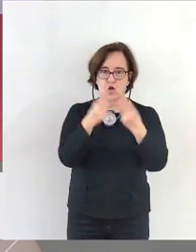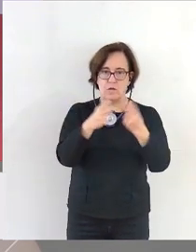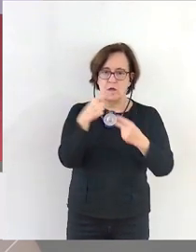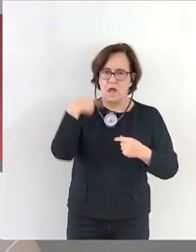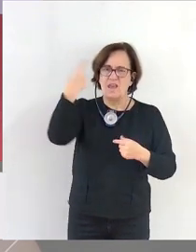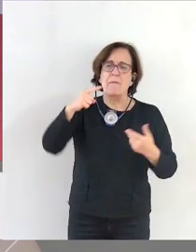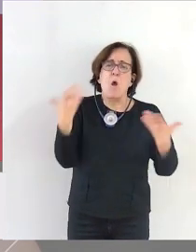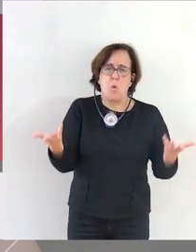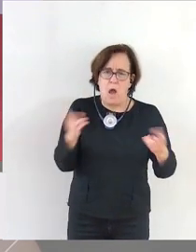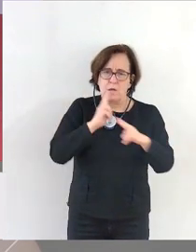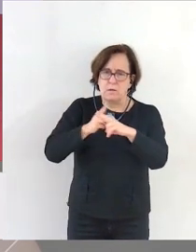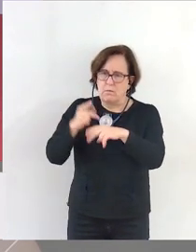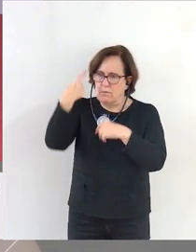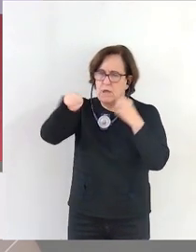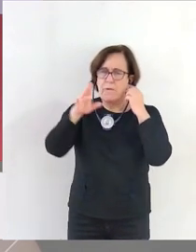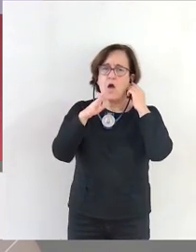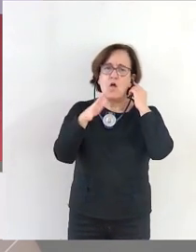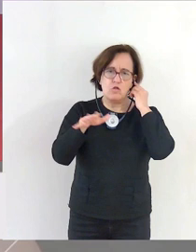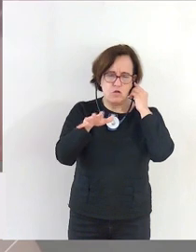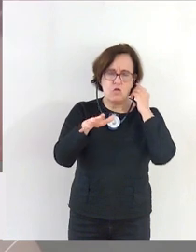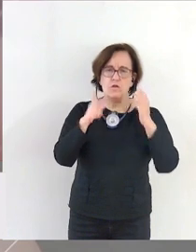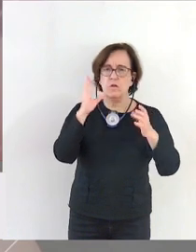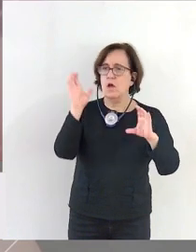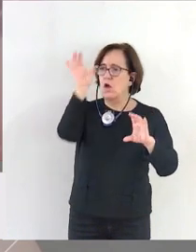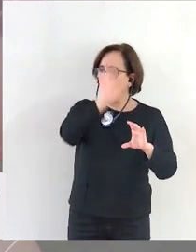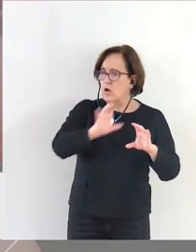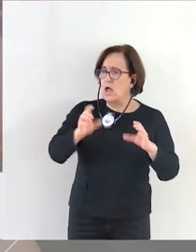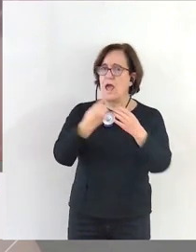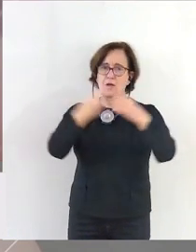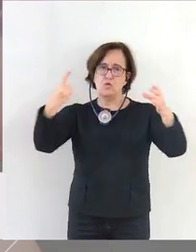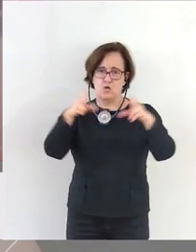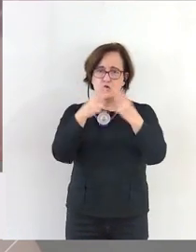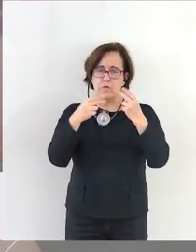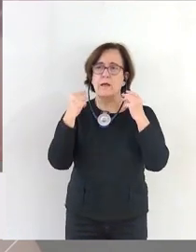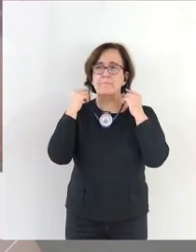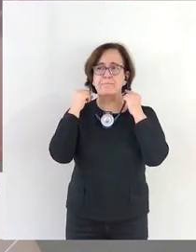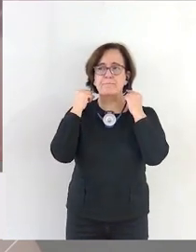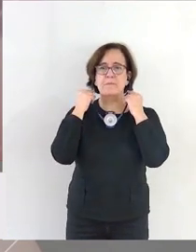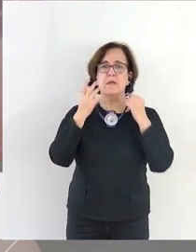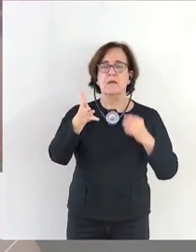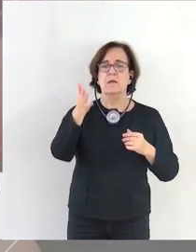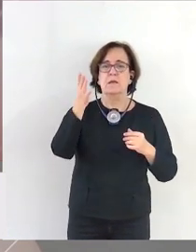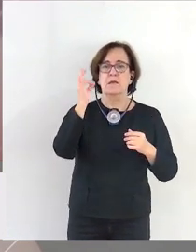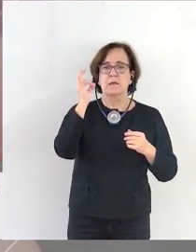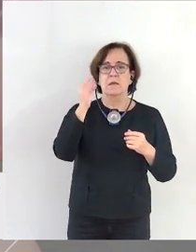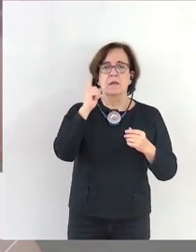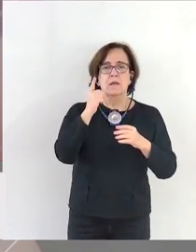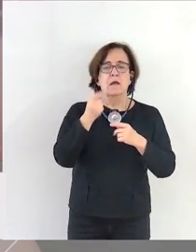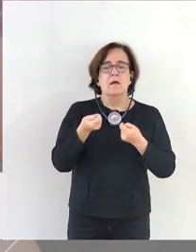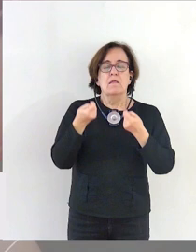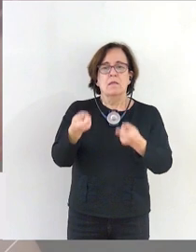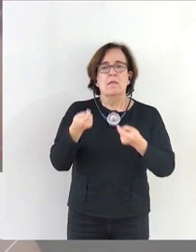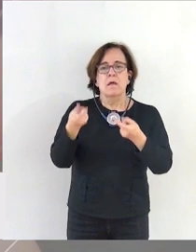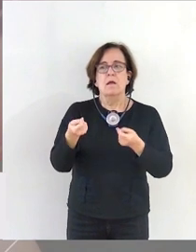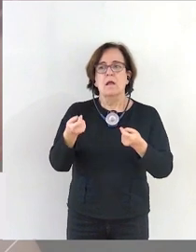son sabemos dónde están esas comunidades en exclusión social y tenemos que proporcionarle el